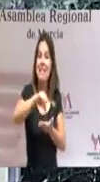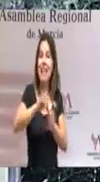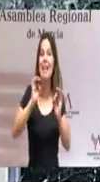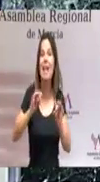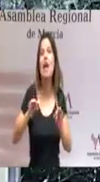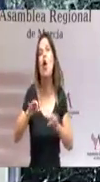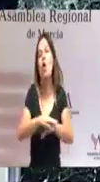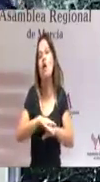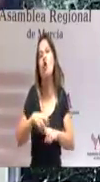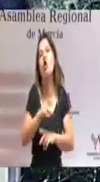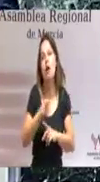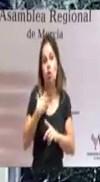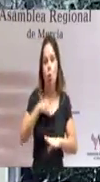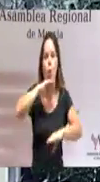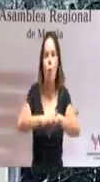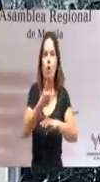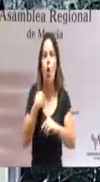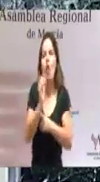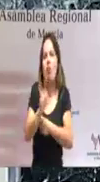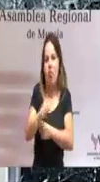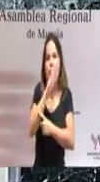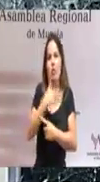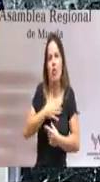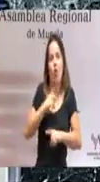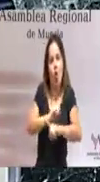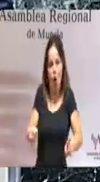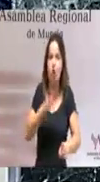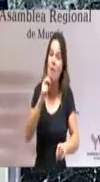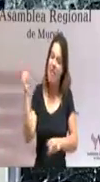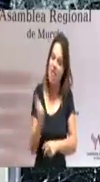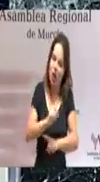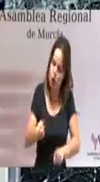soberanía regional y no se las pase por el forro de sus caprichos. No solo va a devenir,